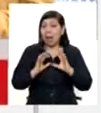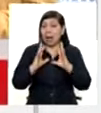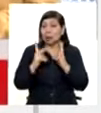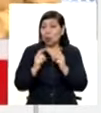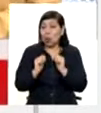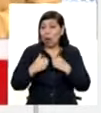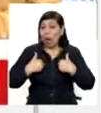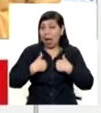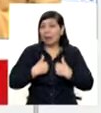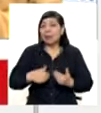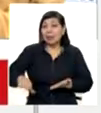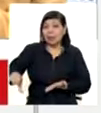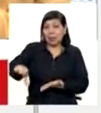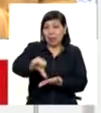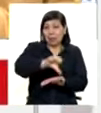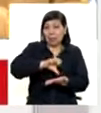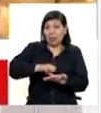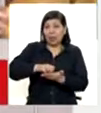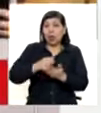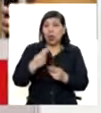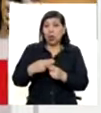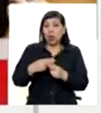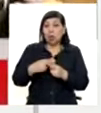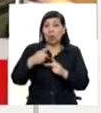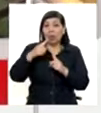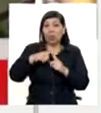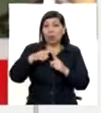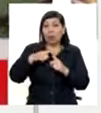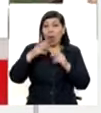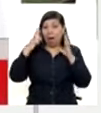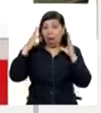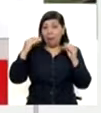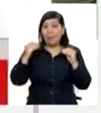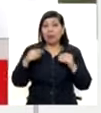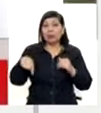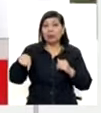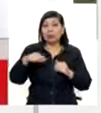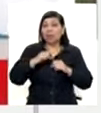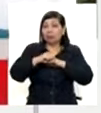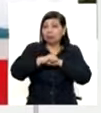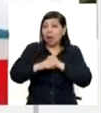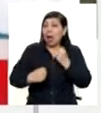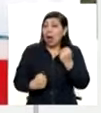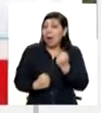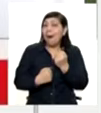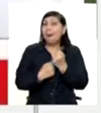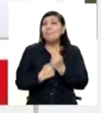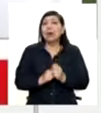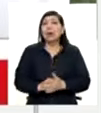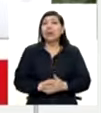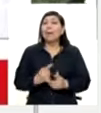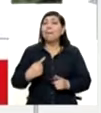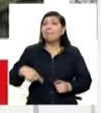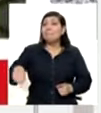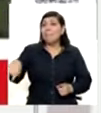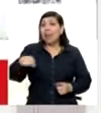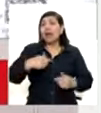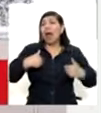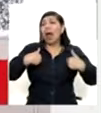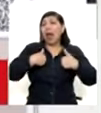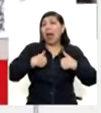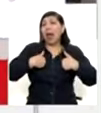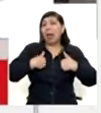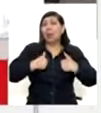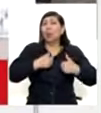aquí en el Parque Túpac Amaru, porque se está llevando a cabo pues esta campaña de solidaridad para nuestros